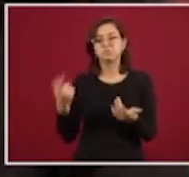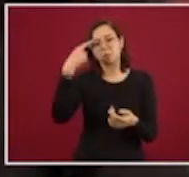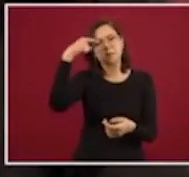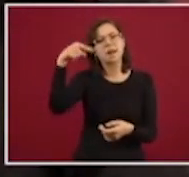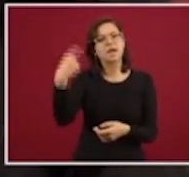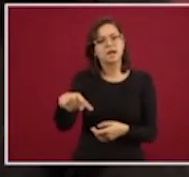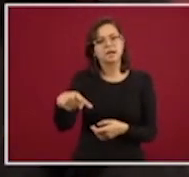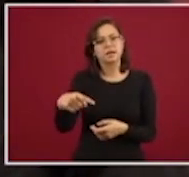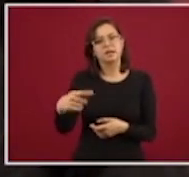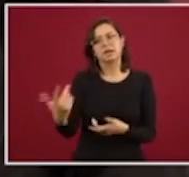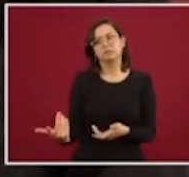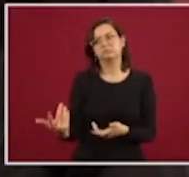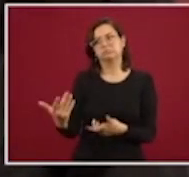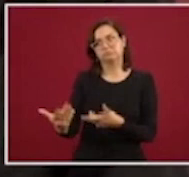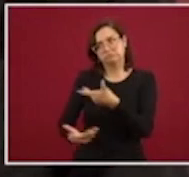agradecerle